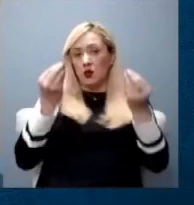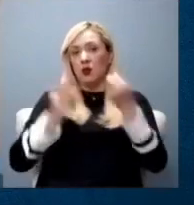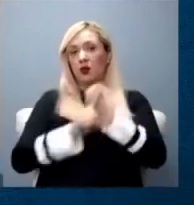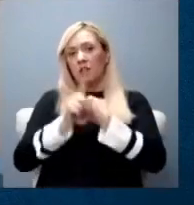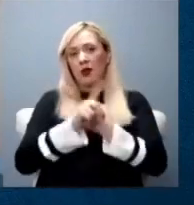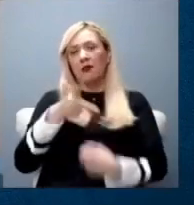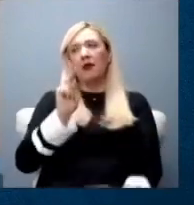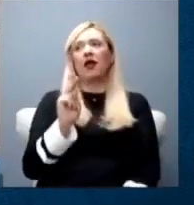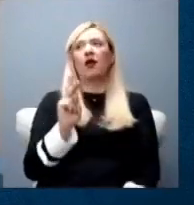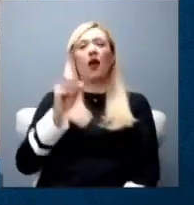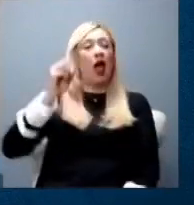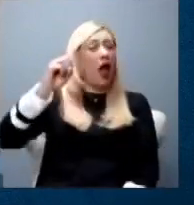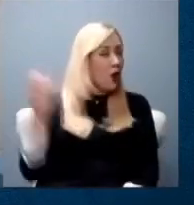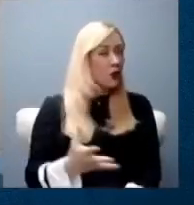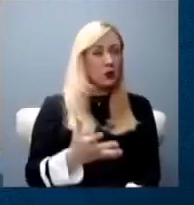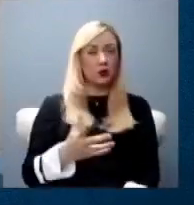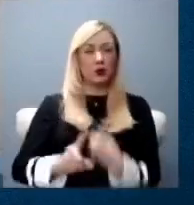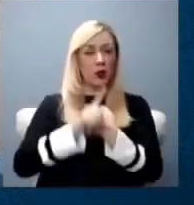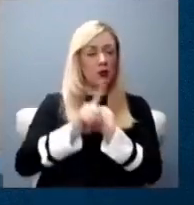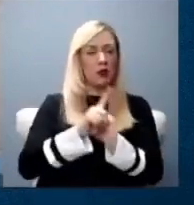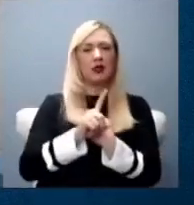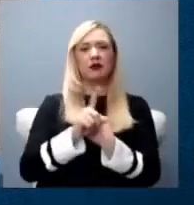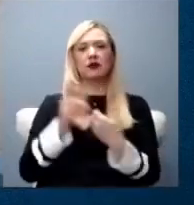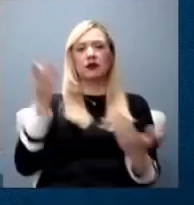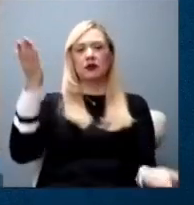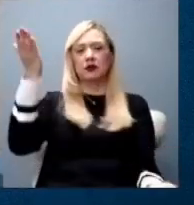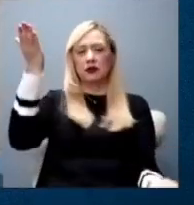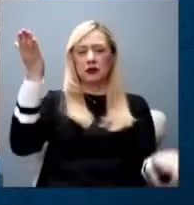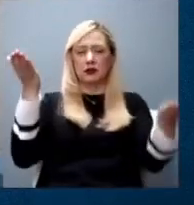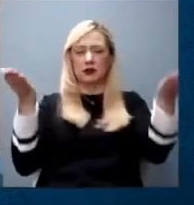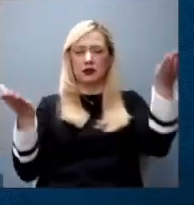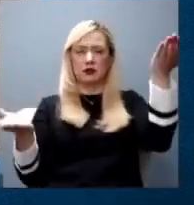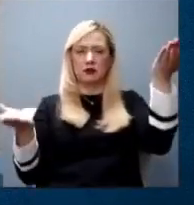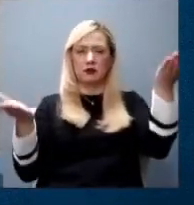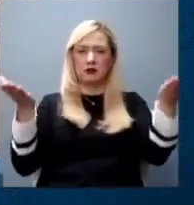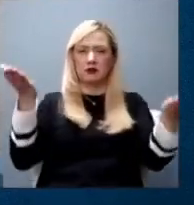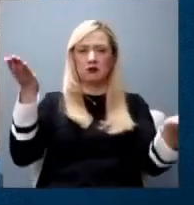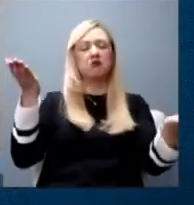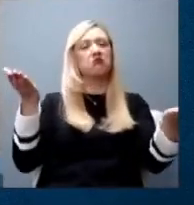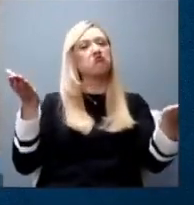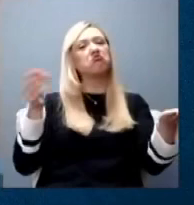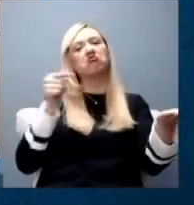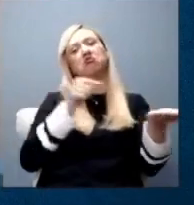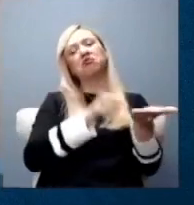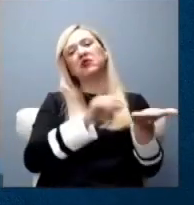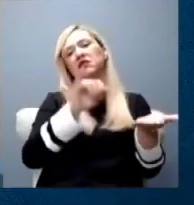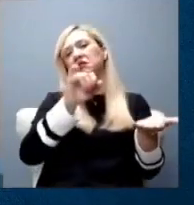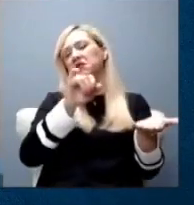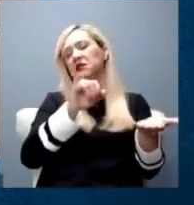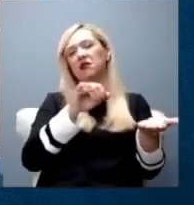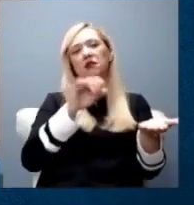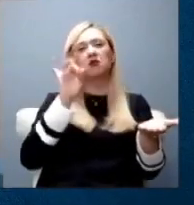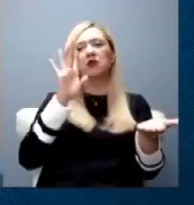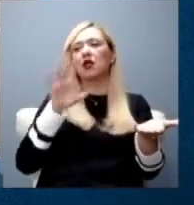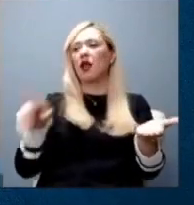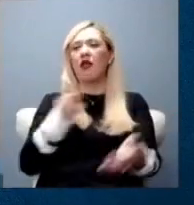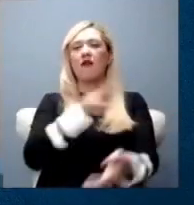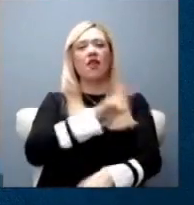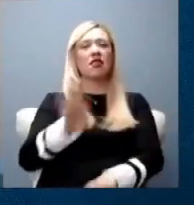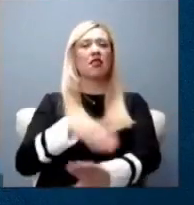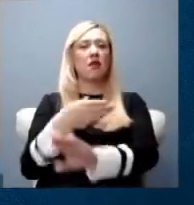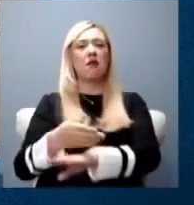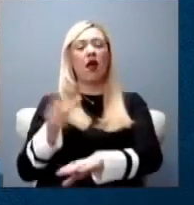aún con estos desafíos, la balanza siempre nos indica que vale la pena. Cuando una víctima o un grupo de víctimas obtiene una decisión de la